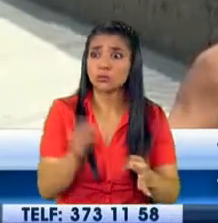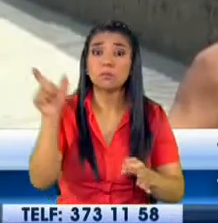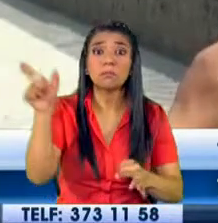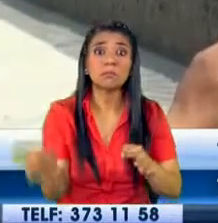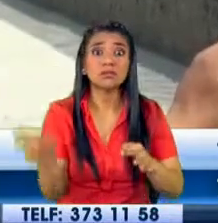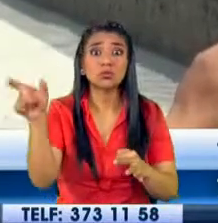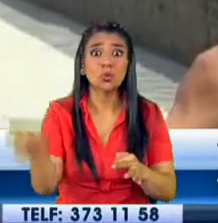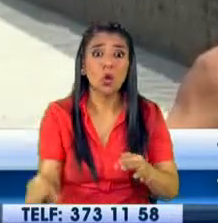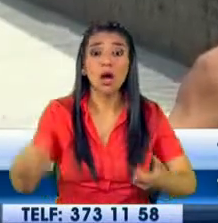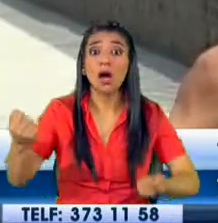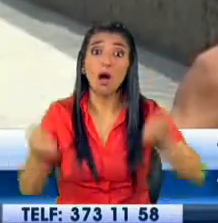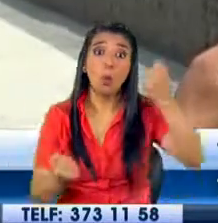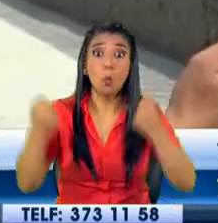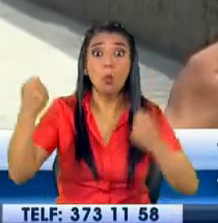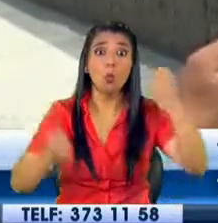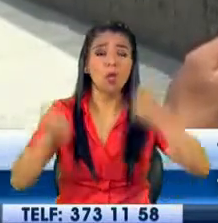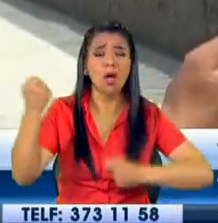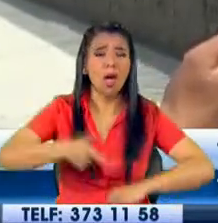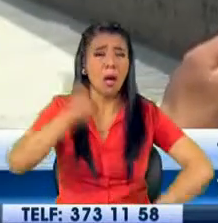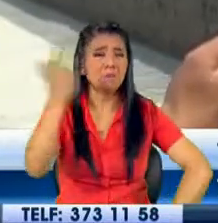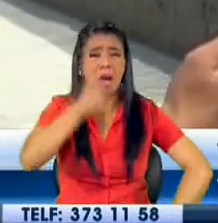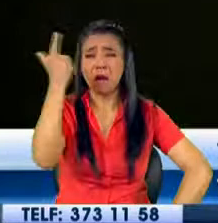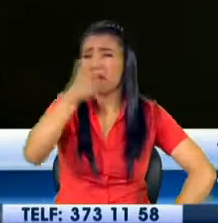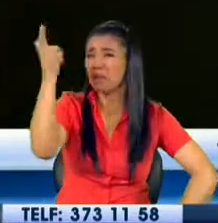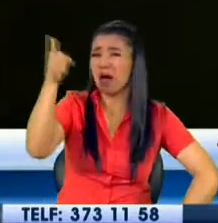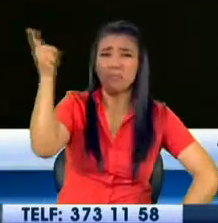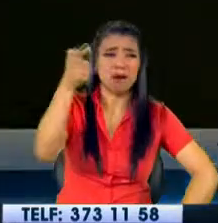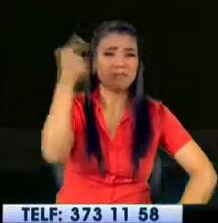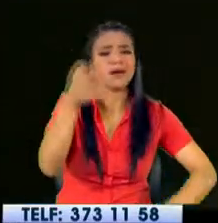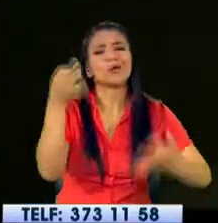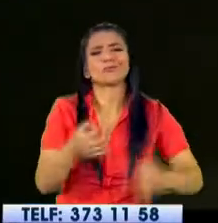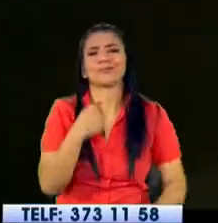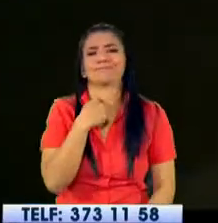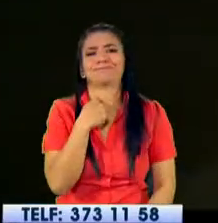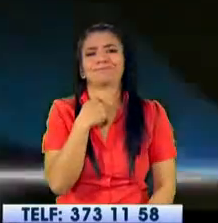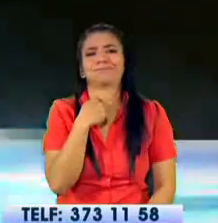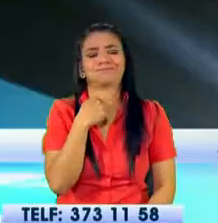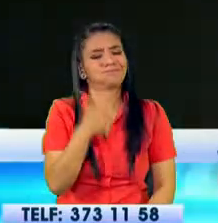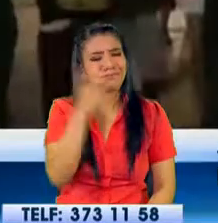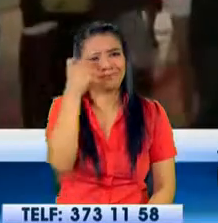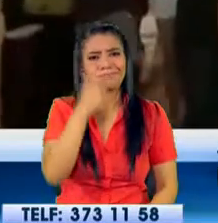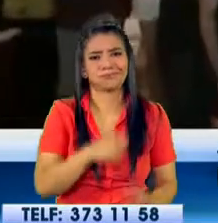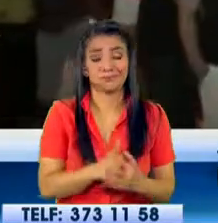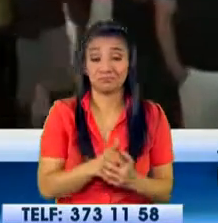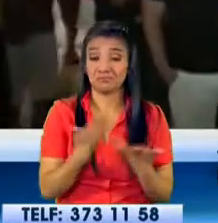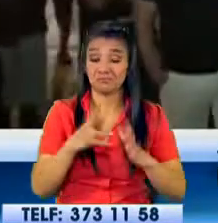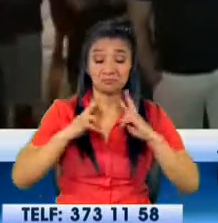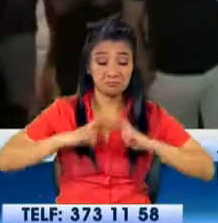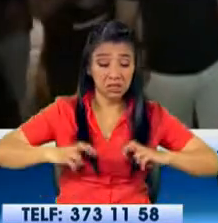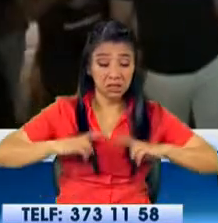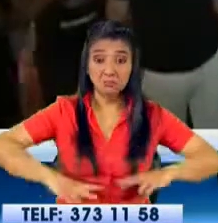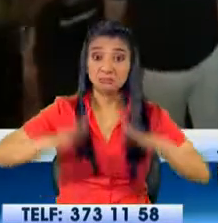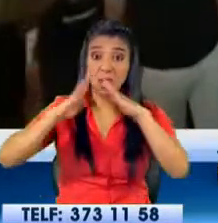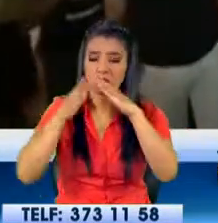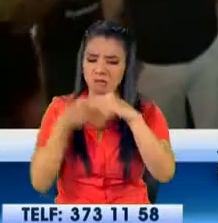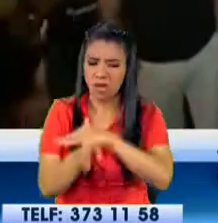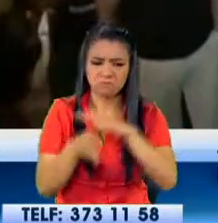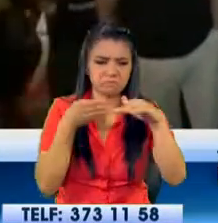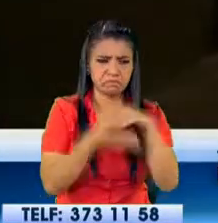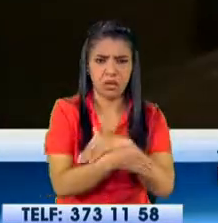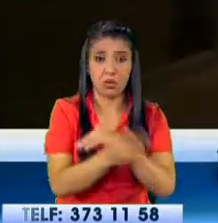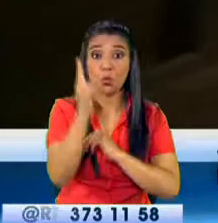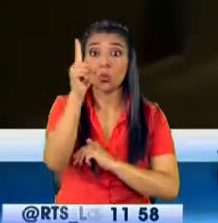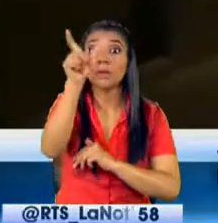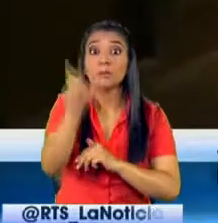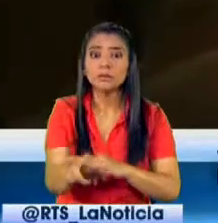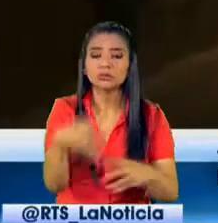individuos en un auto y comenzaron a detonar. Durante el trabajo de investigación previa se realizaron dos allanamientos. Hubo un detenido